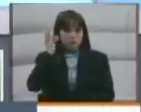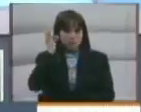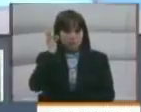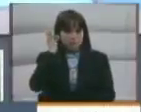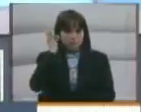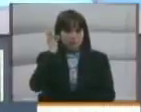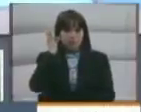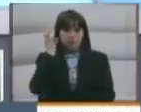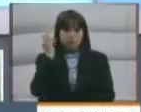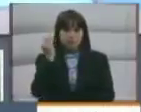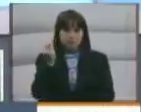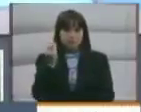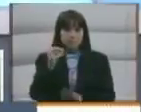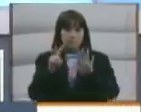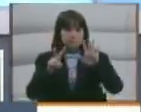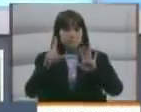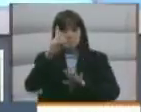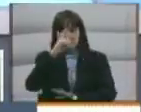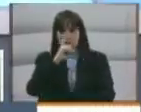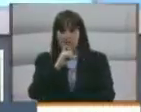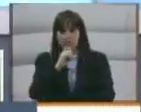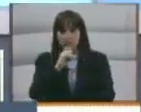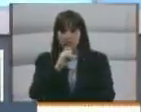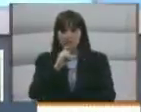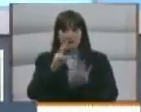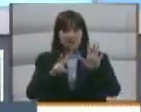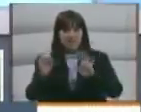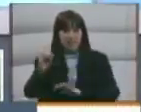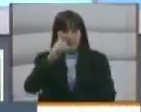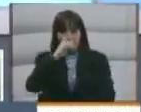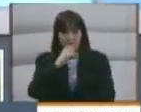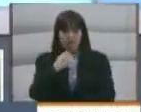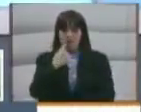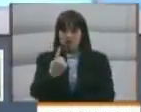de unos 70 años nos dijo estas palabras: